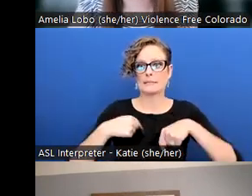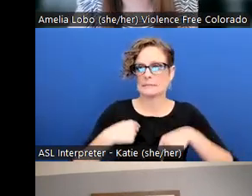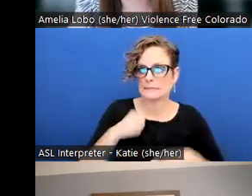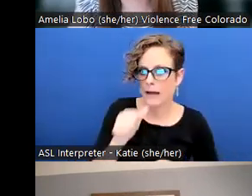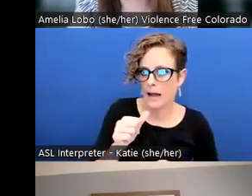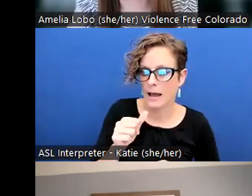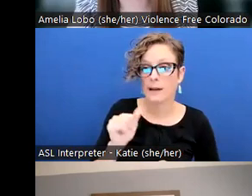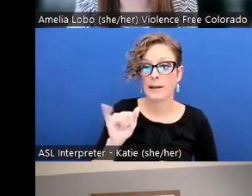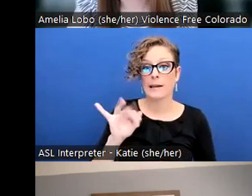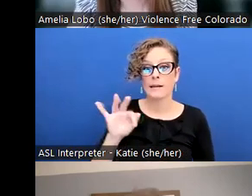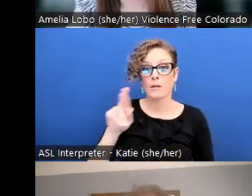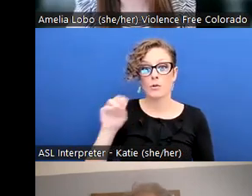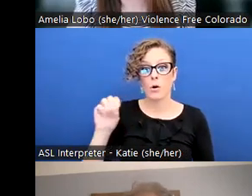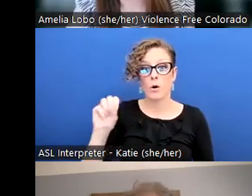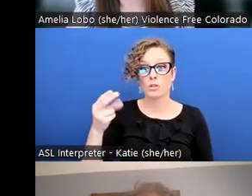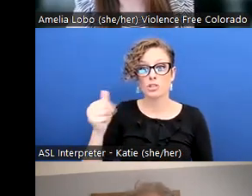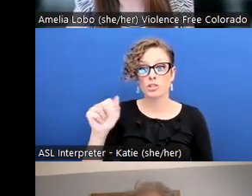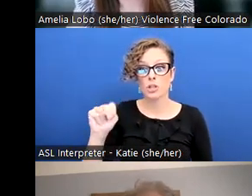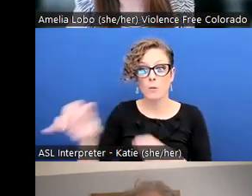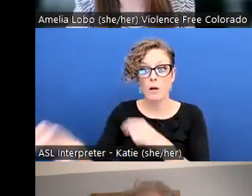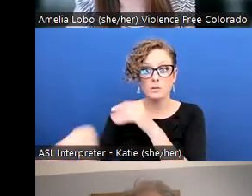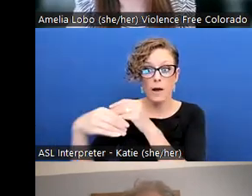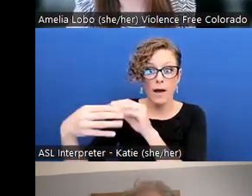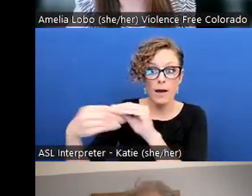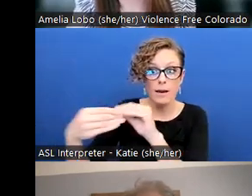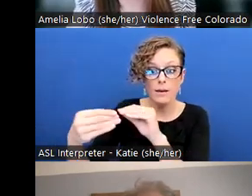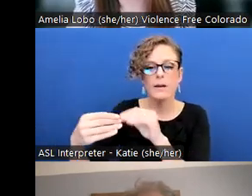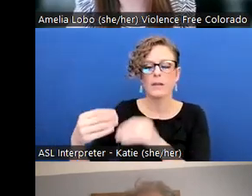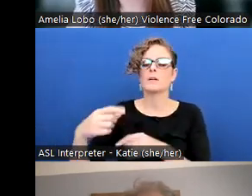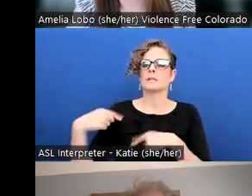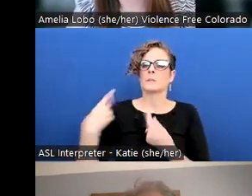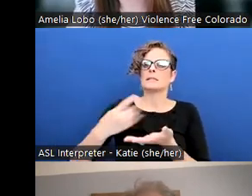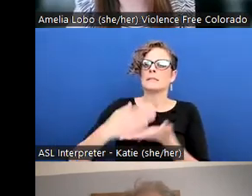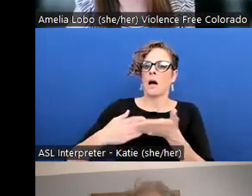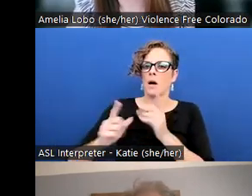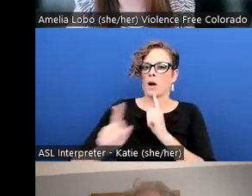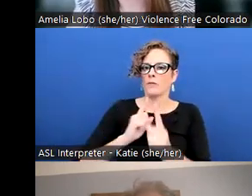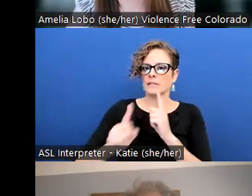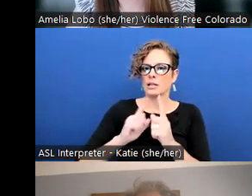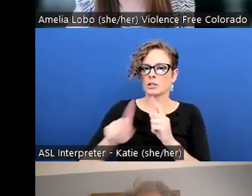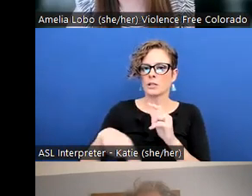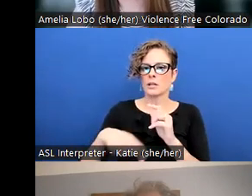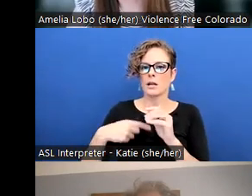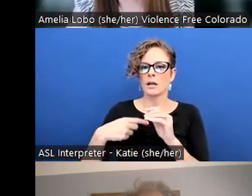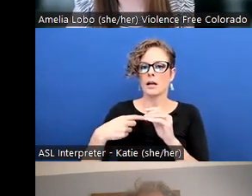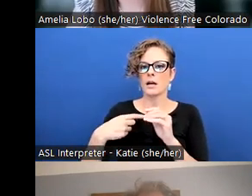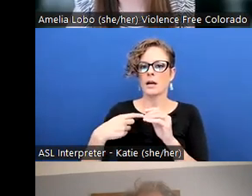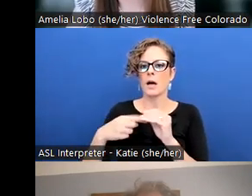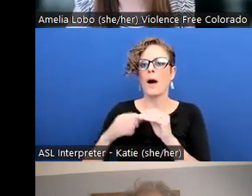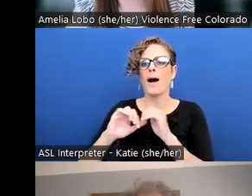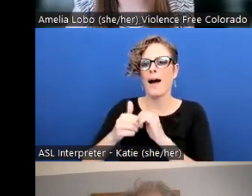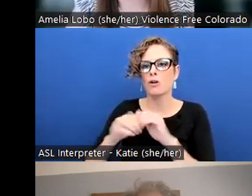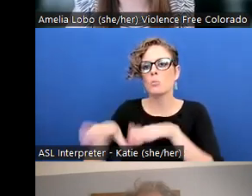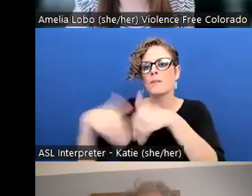Yo no soy el que haya venido a trabajar en ese tema, entonces si la otra persona quiere intervenir, pero